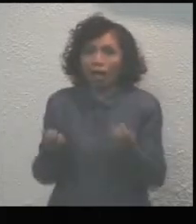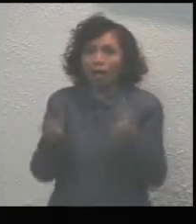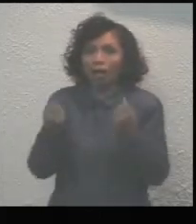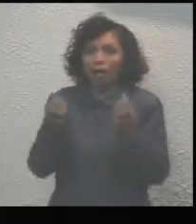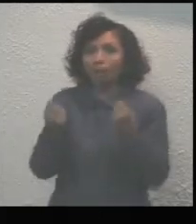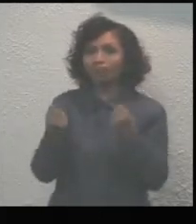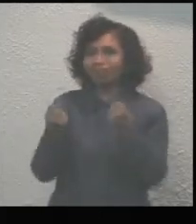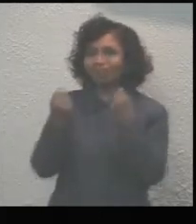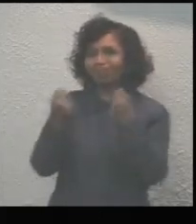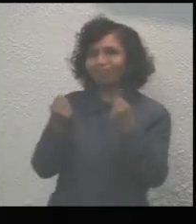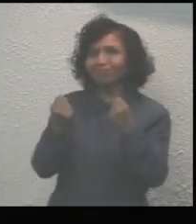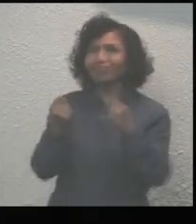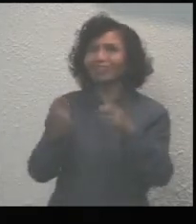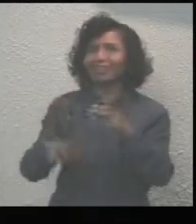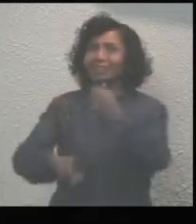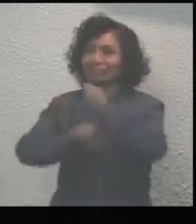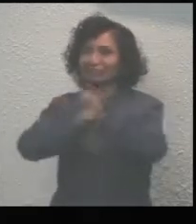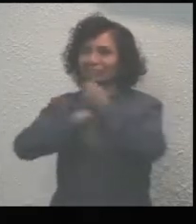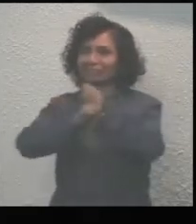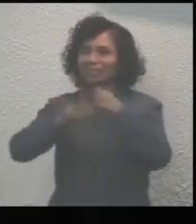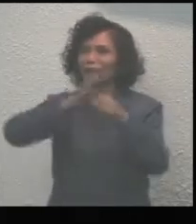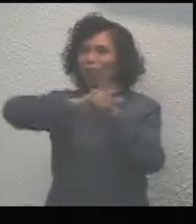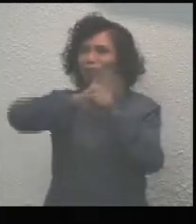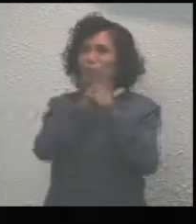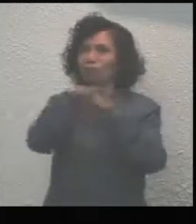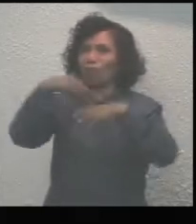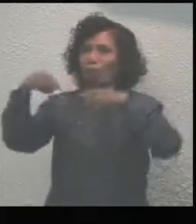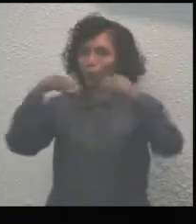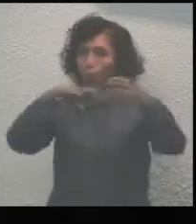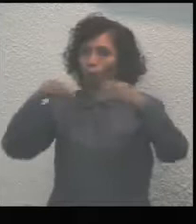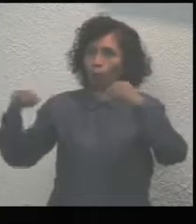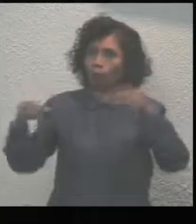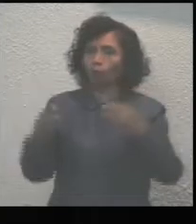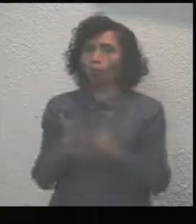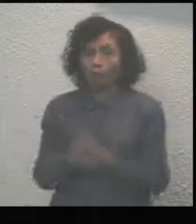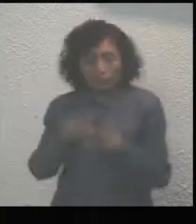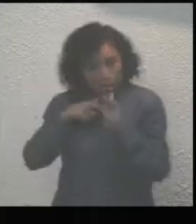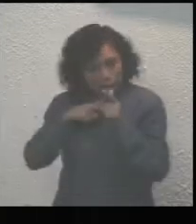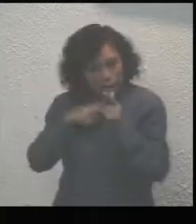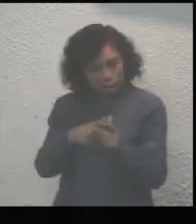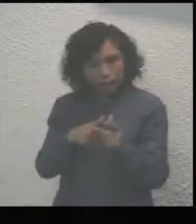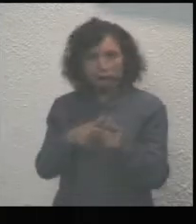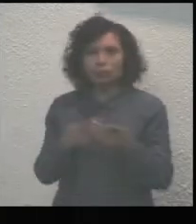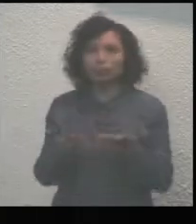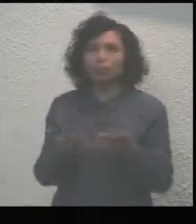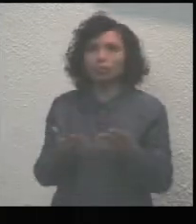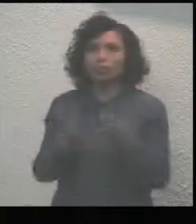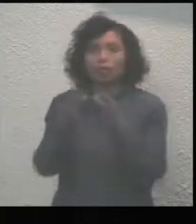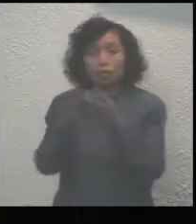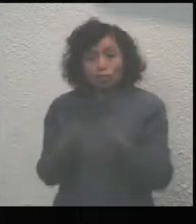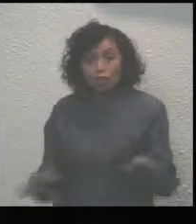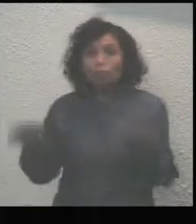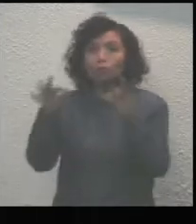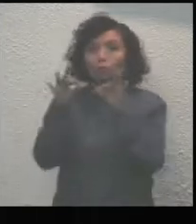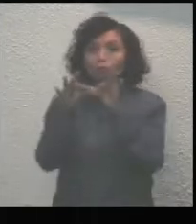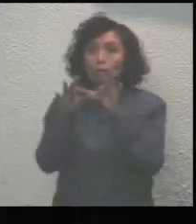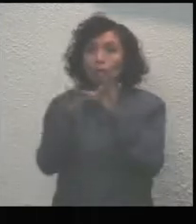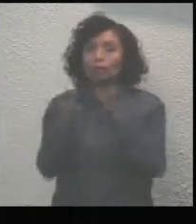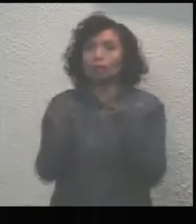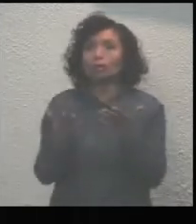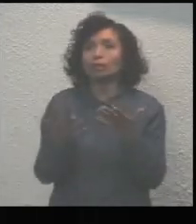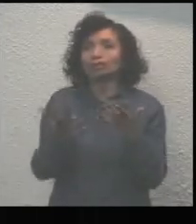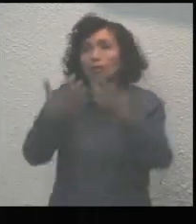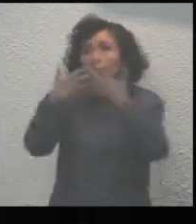emergencia sanitaria resultado de la pandemia. La continuidad a importantes obras educativas y